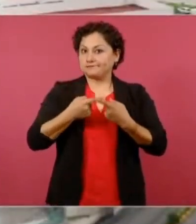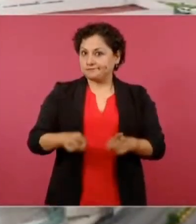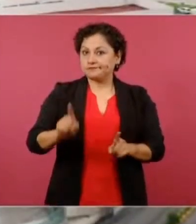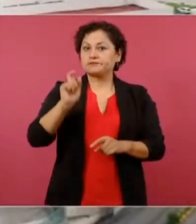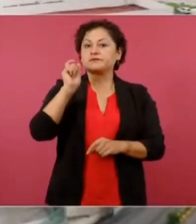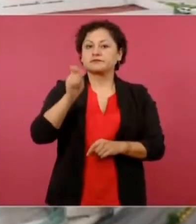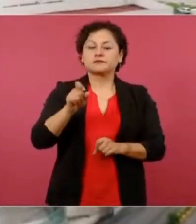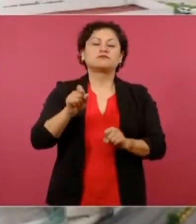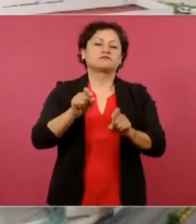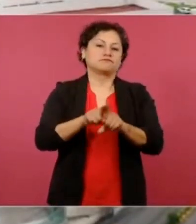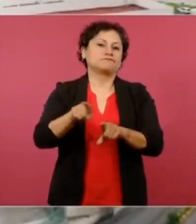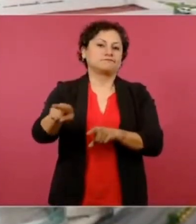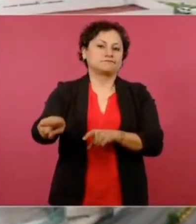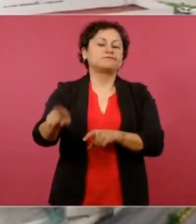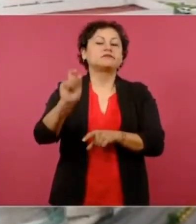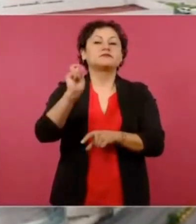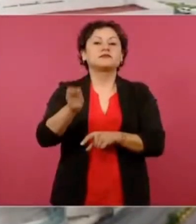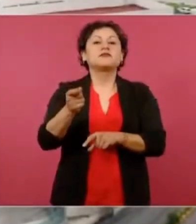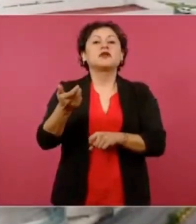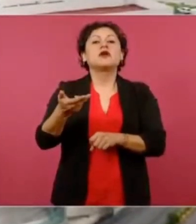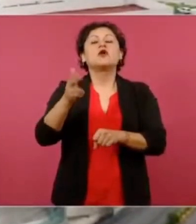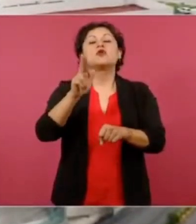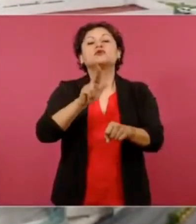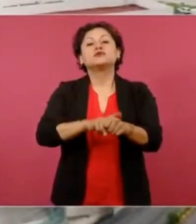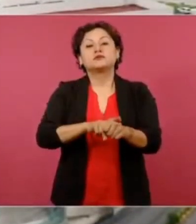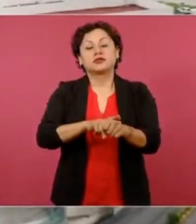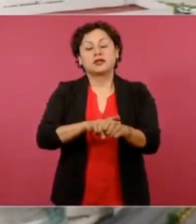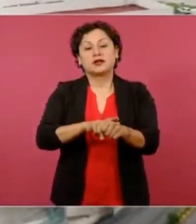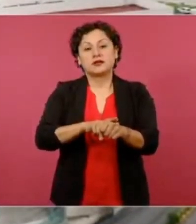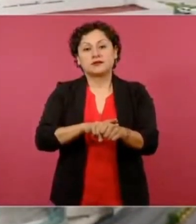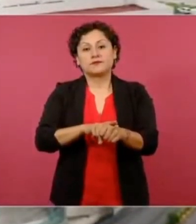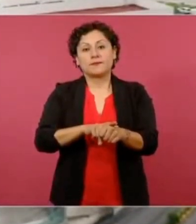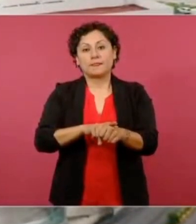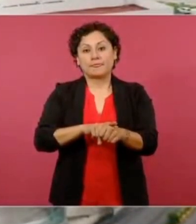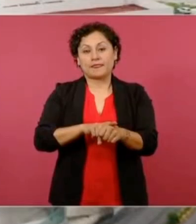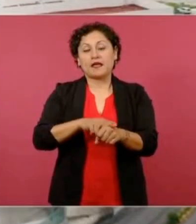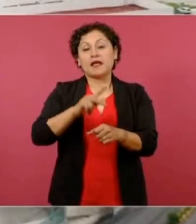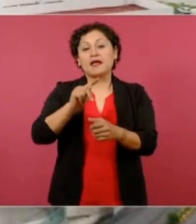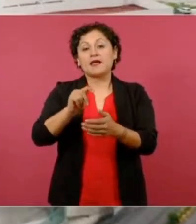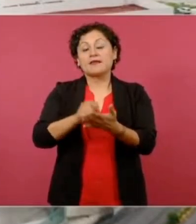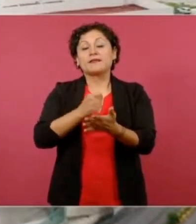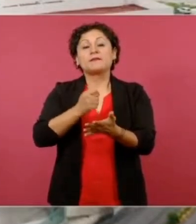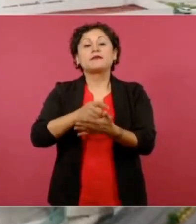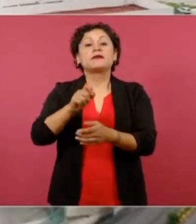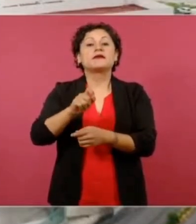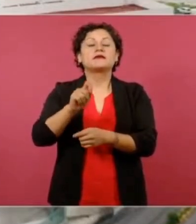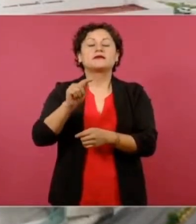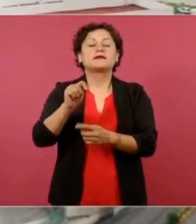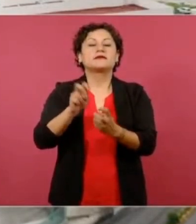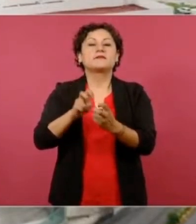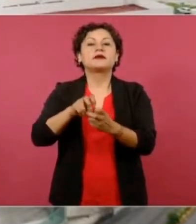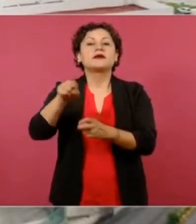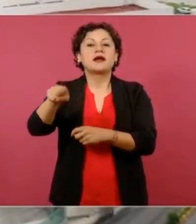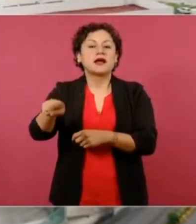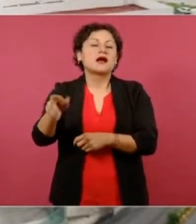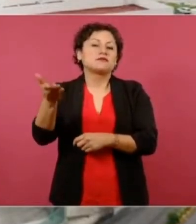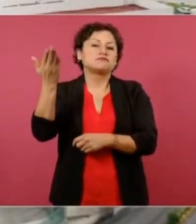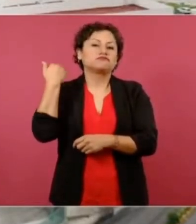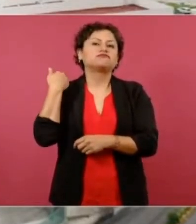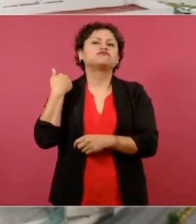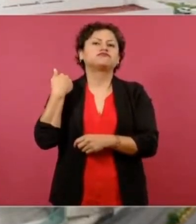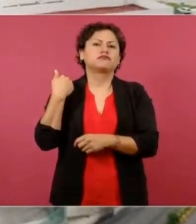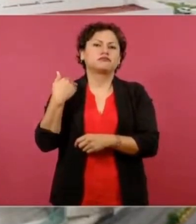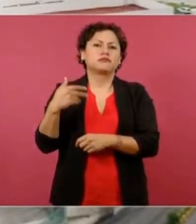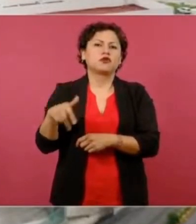también de un hospital, el Hospital de la Mujer de Tepic, que comenzó a construirse en 2014, es decir, hace 10 años, pero